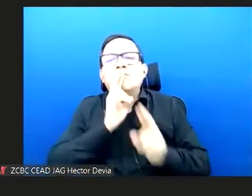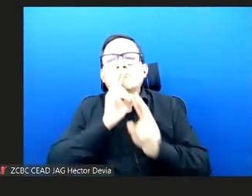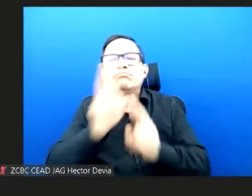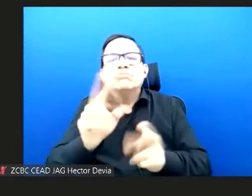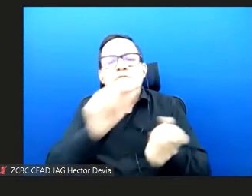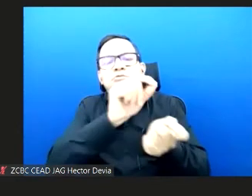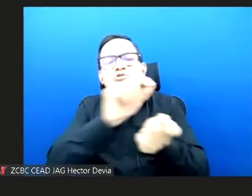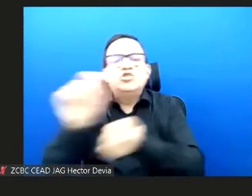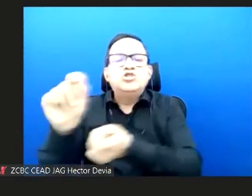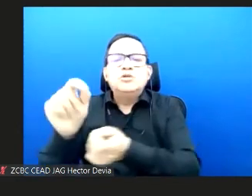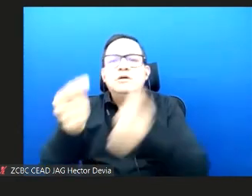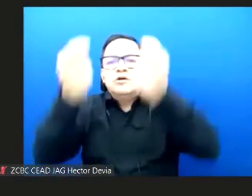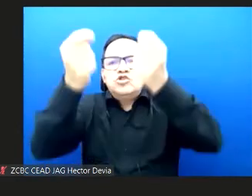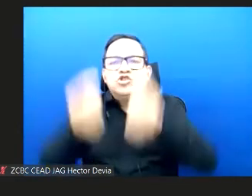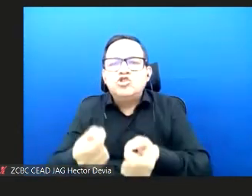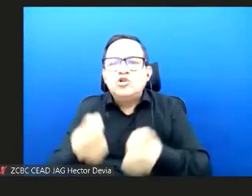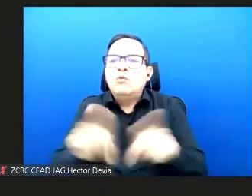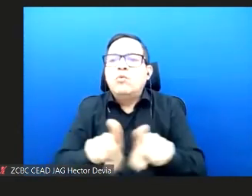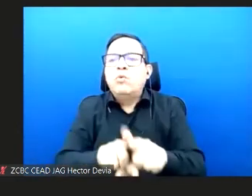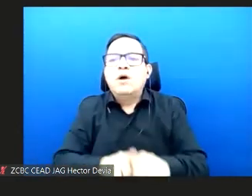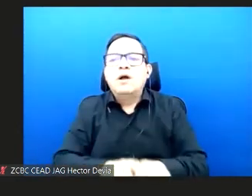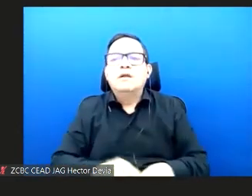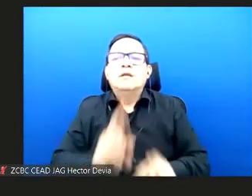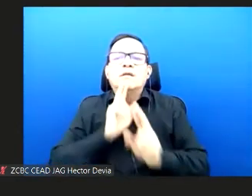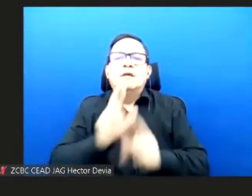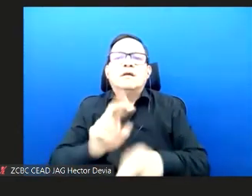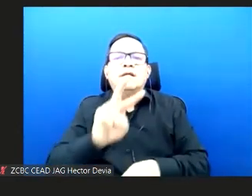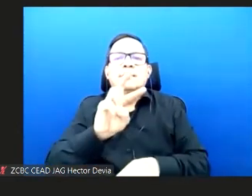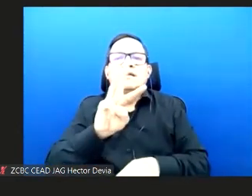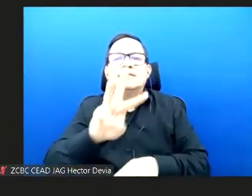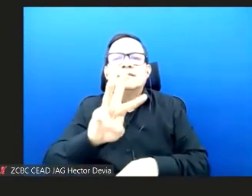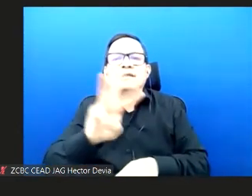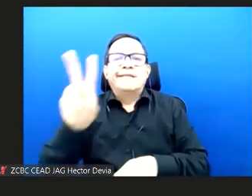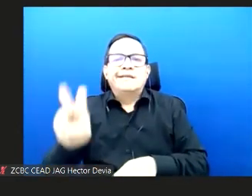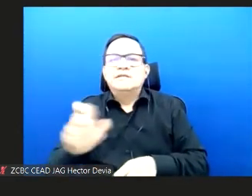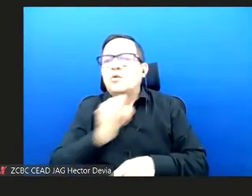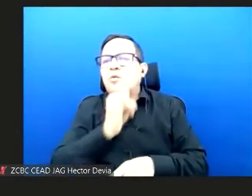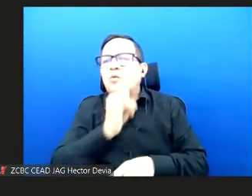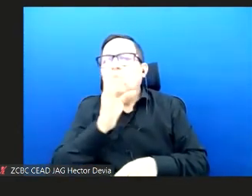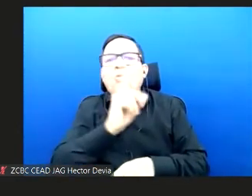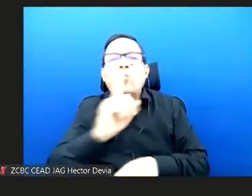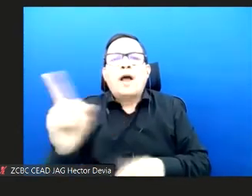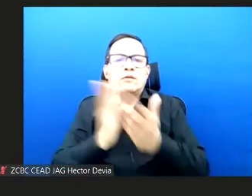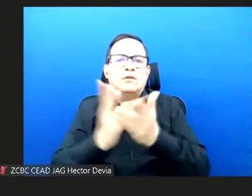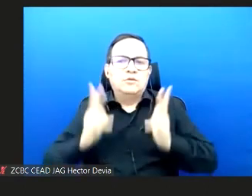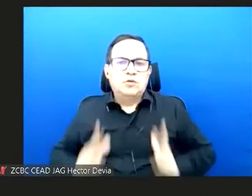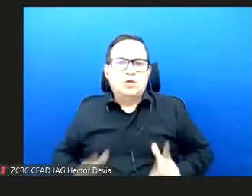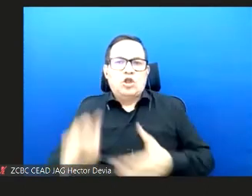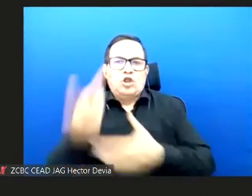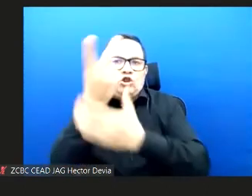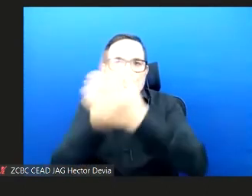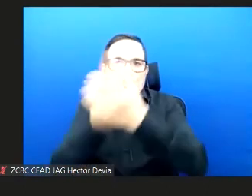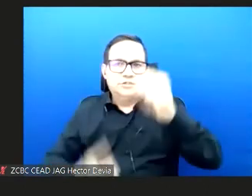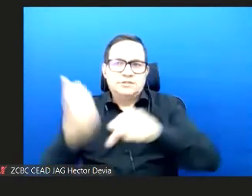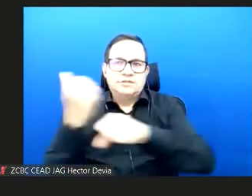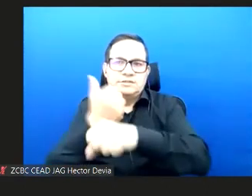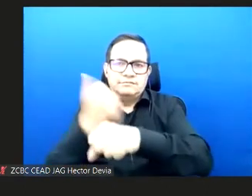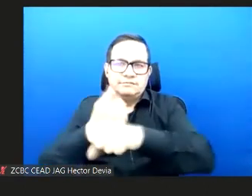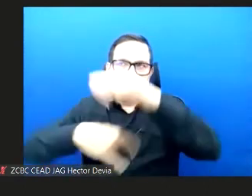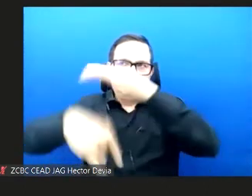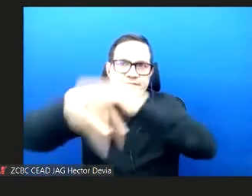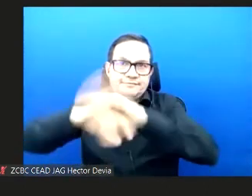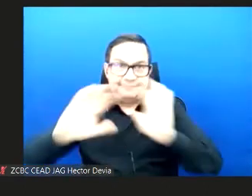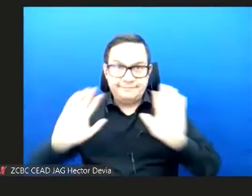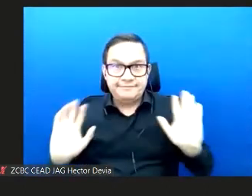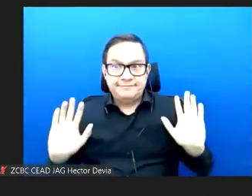estos números nos da el total de estudiantes que presentaron esas dos tareas. ¿Listo? Entonces, fíjense en